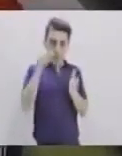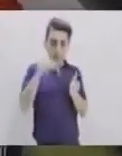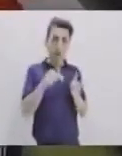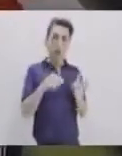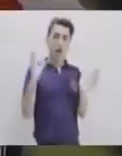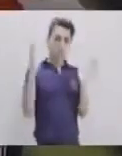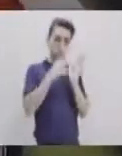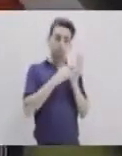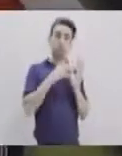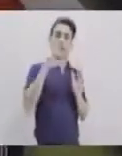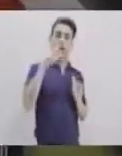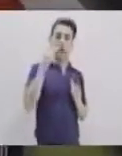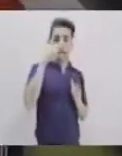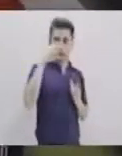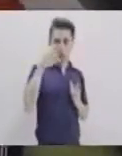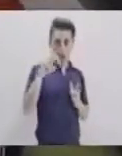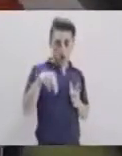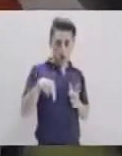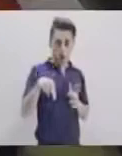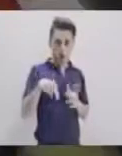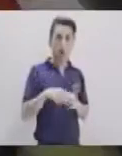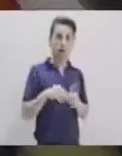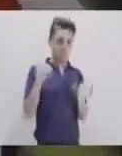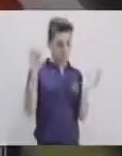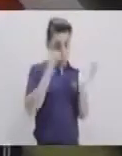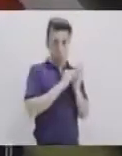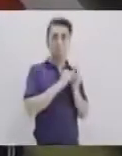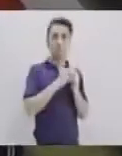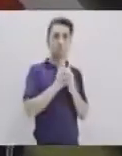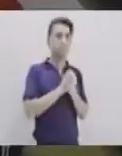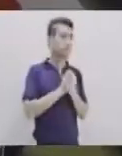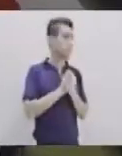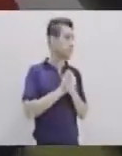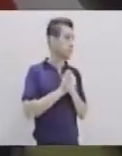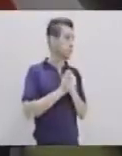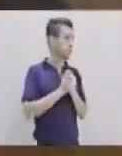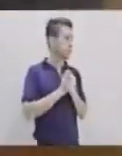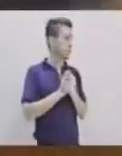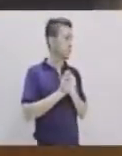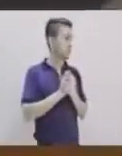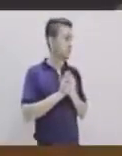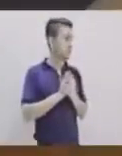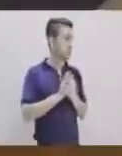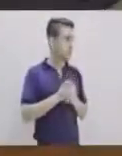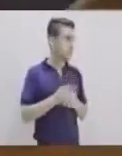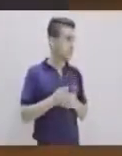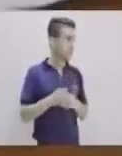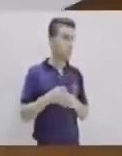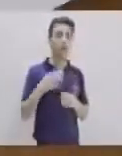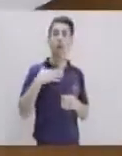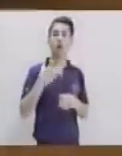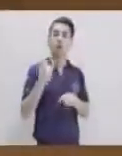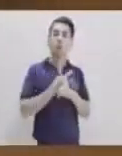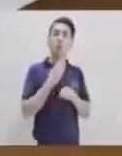¿verdad? Directamente. Vamos a pegarlo. Yo voy a utilizar papel